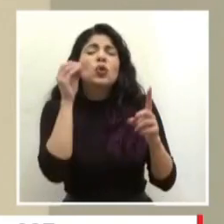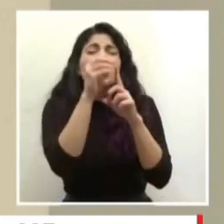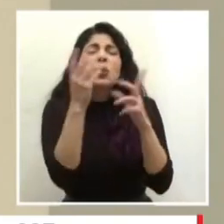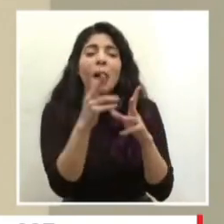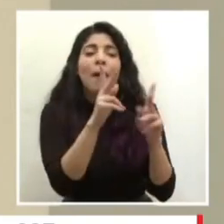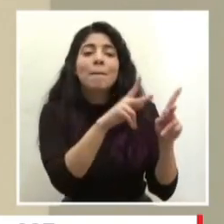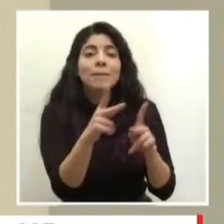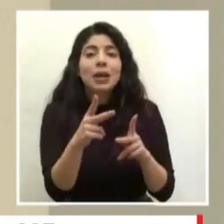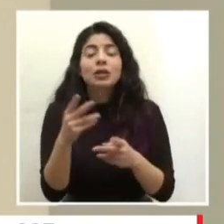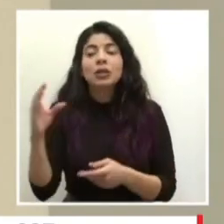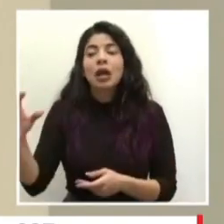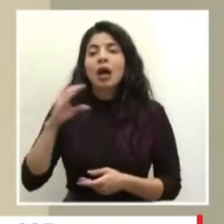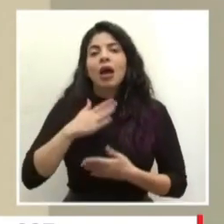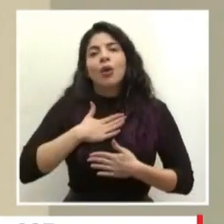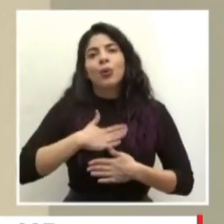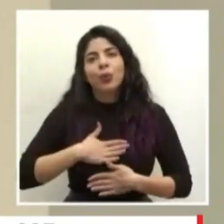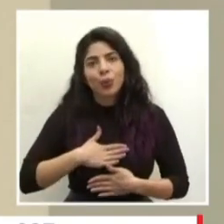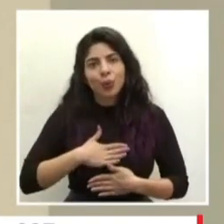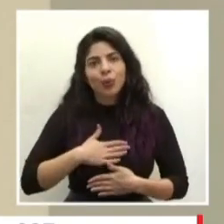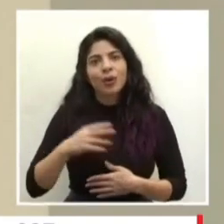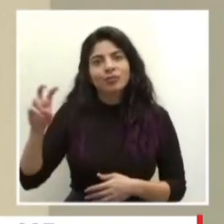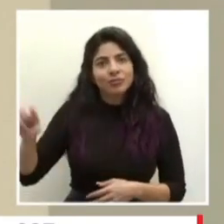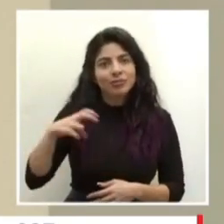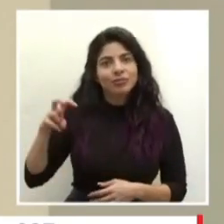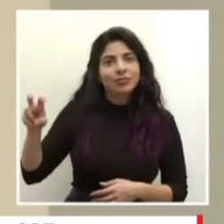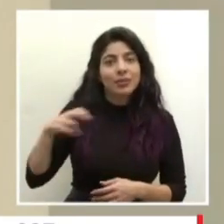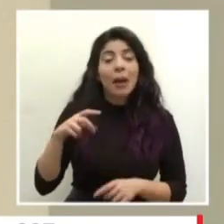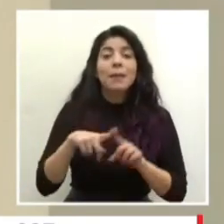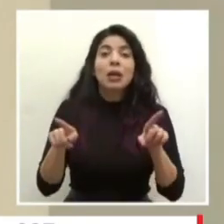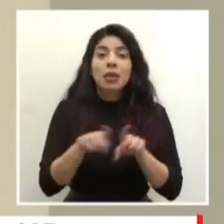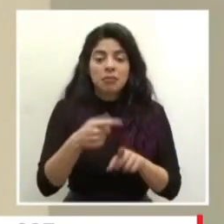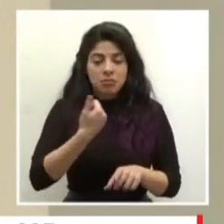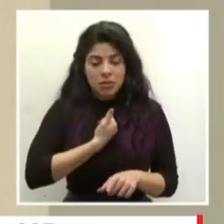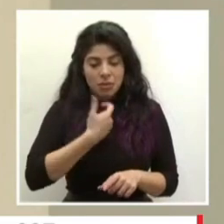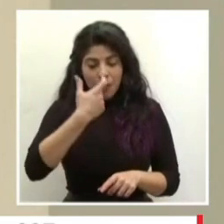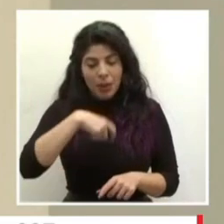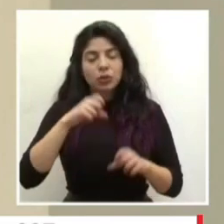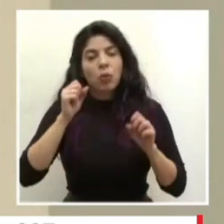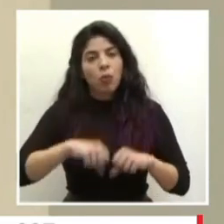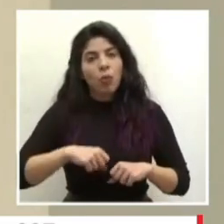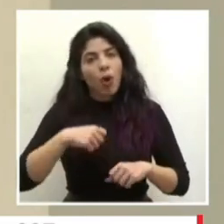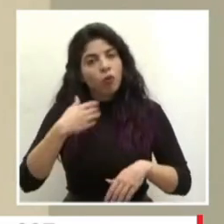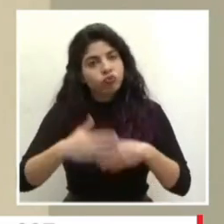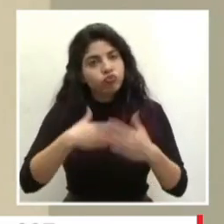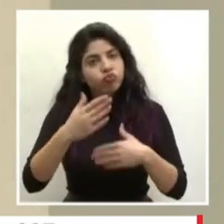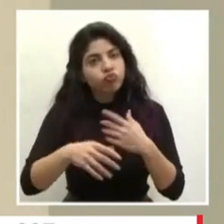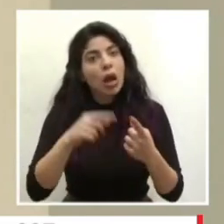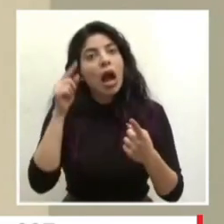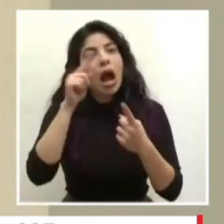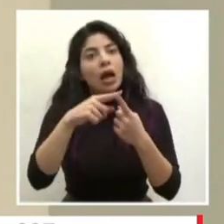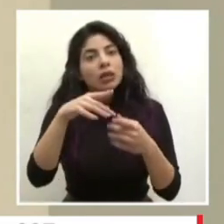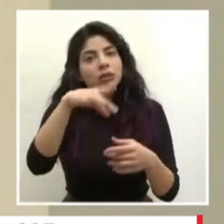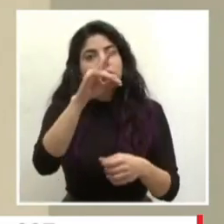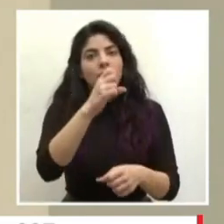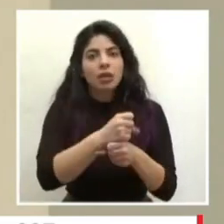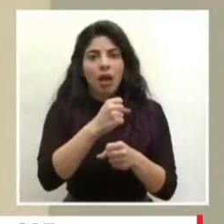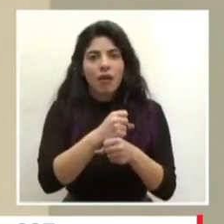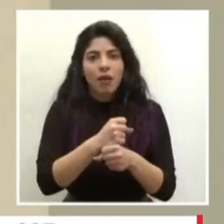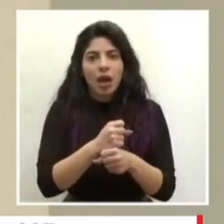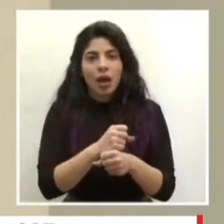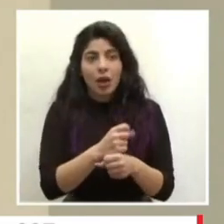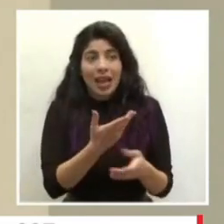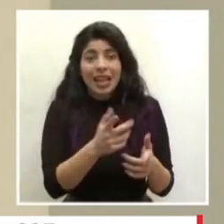un alivio económico con la transferencia monetaria, pero que también puedan transitar hacia su reinserción laboral.